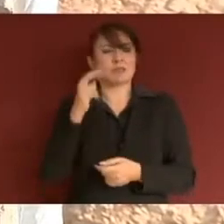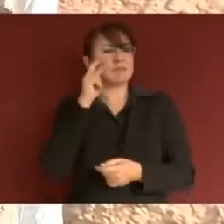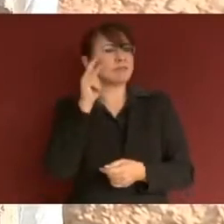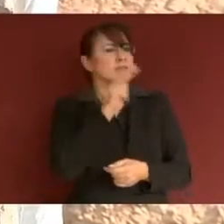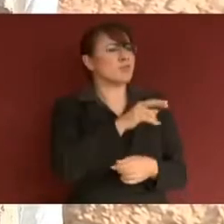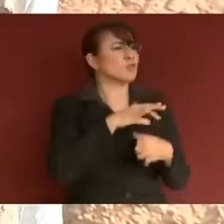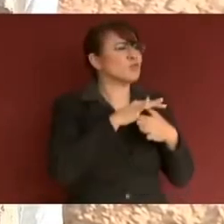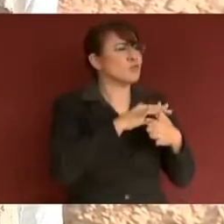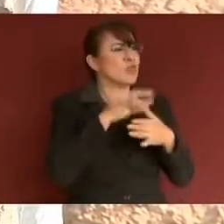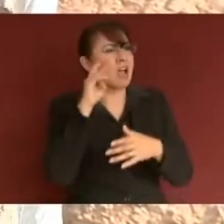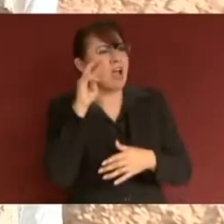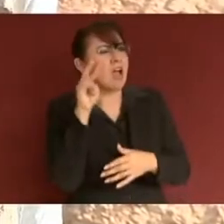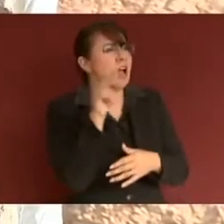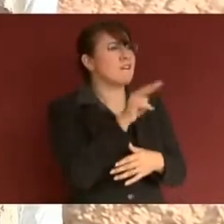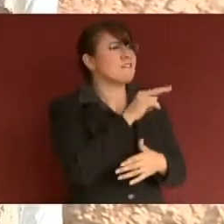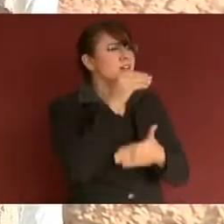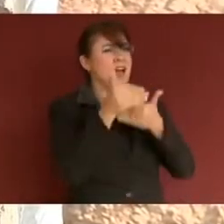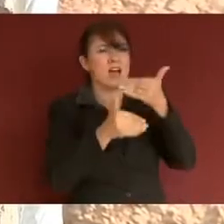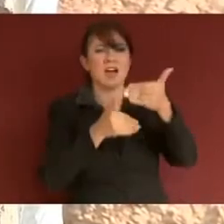a estar